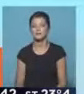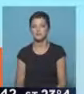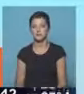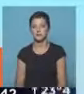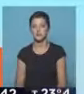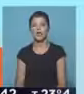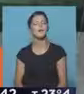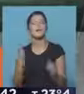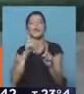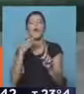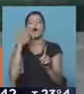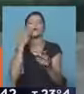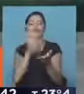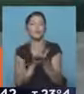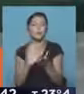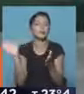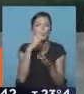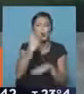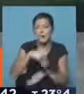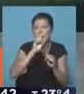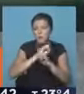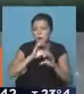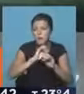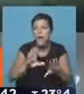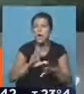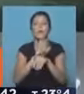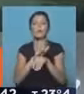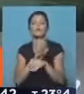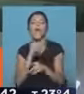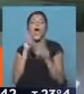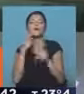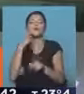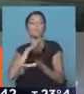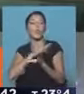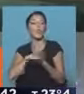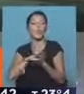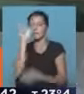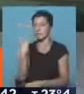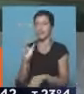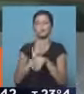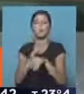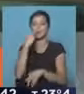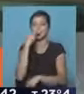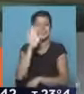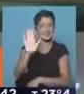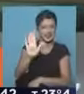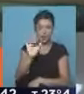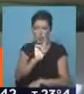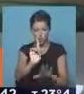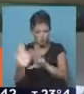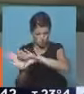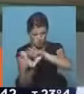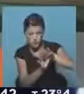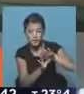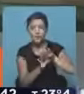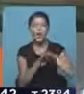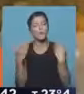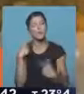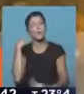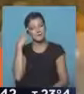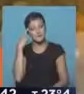refiero a la cuestión más apocalíptica del tipo llegó el nuevo hitler no hablo de eso pero digo podemos ver de las figuras que hoy lideran algunos